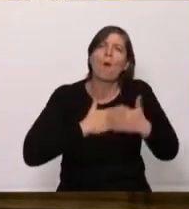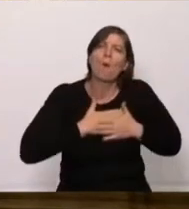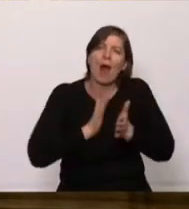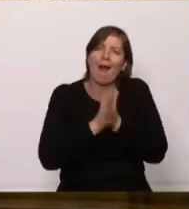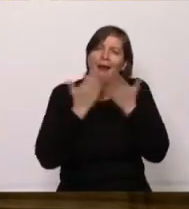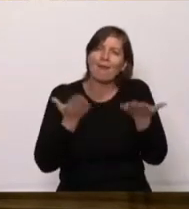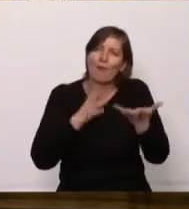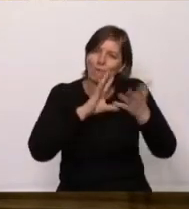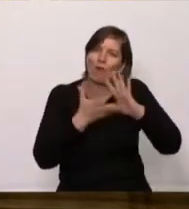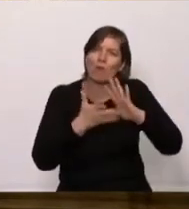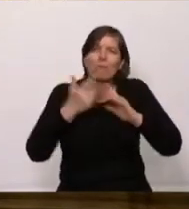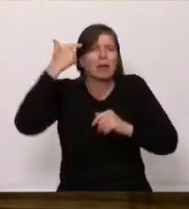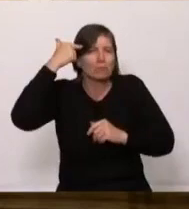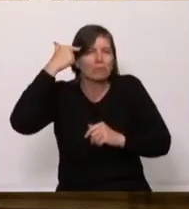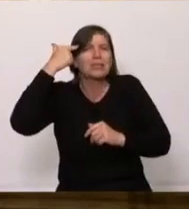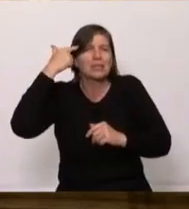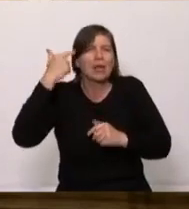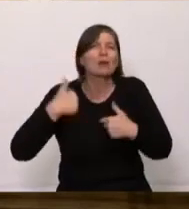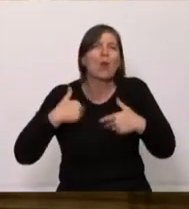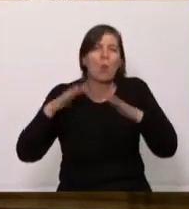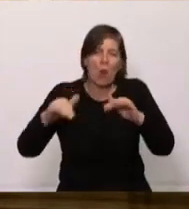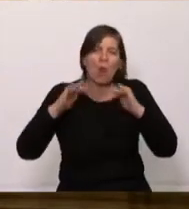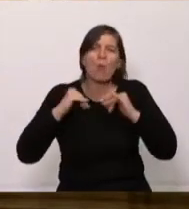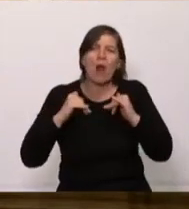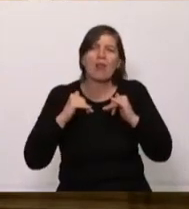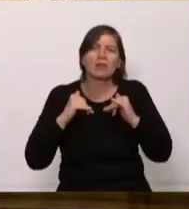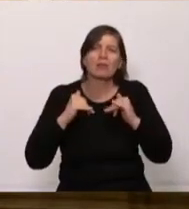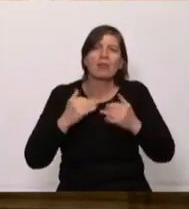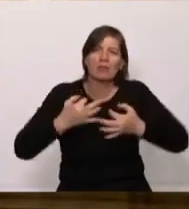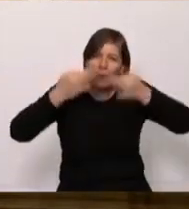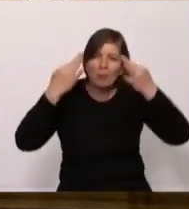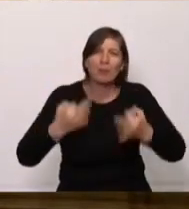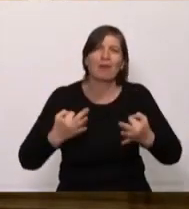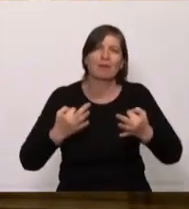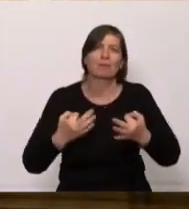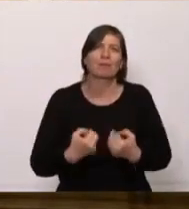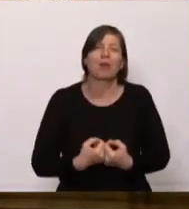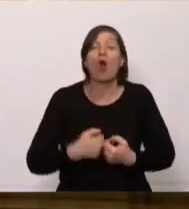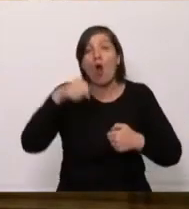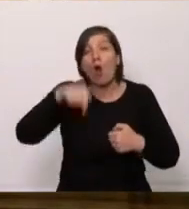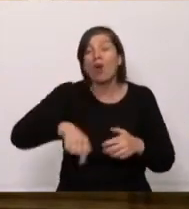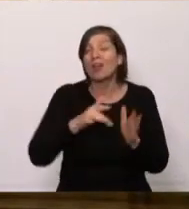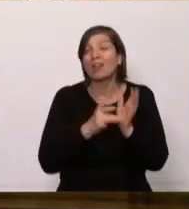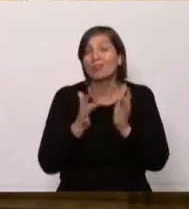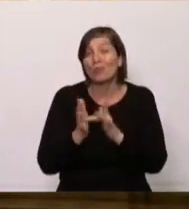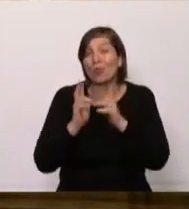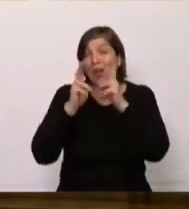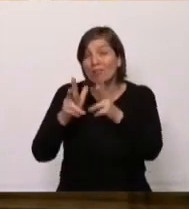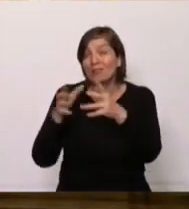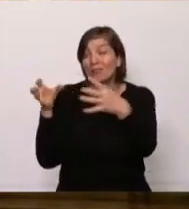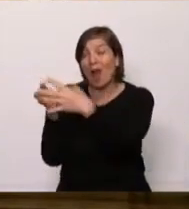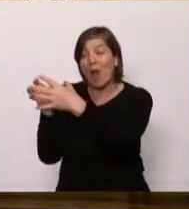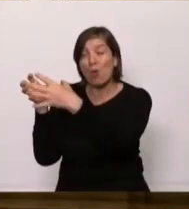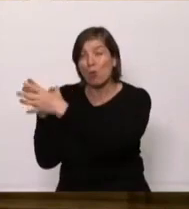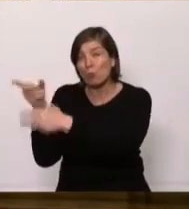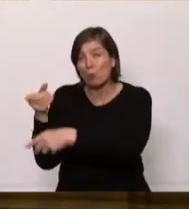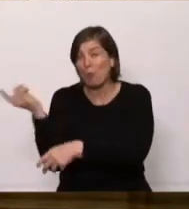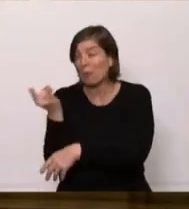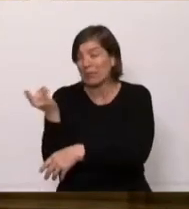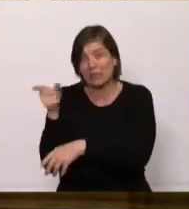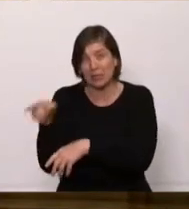No vivamos de una manera y pensemos de otra. Seamos coherentes. Hoy Jesús le dice a los fariseos y